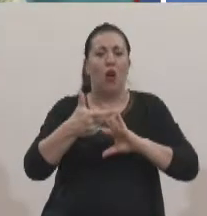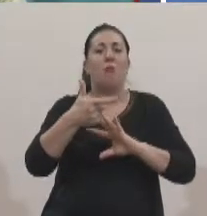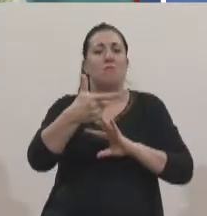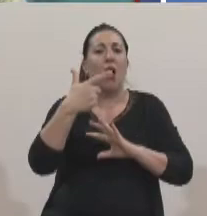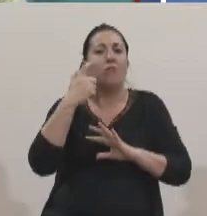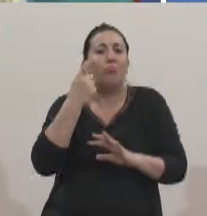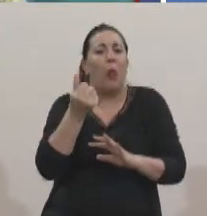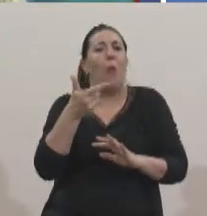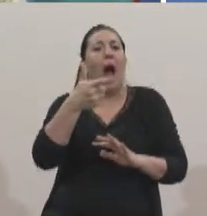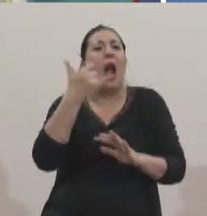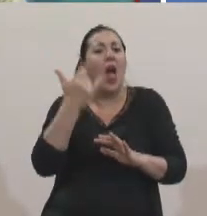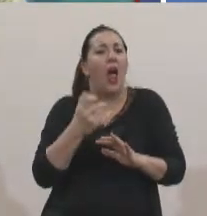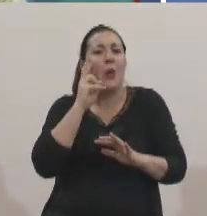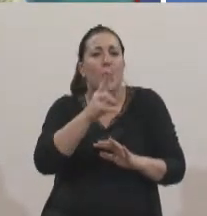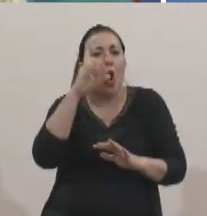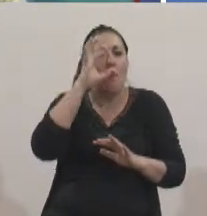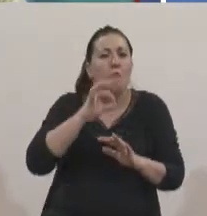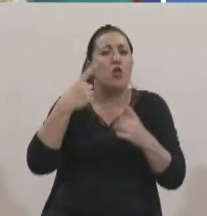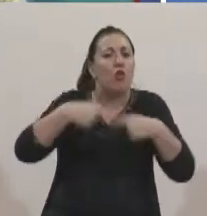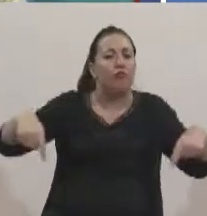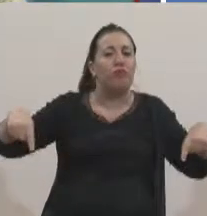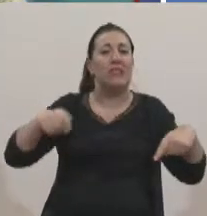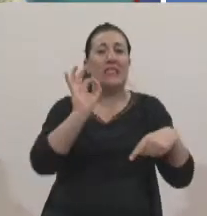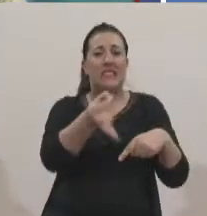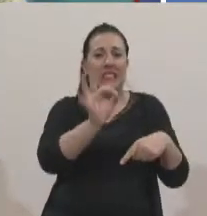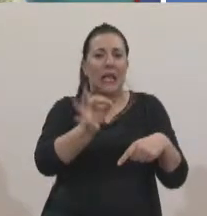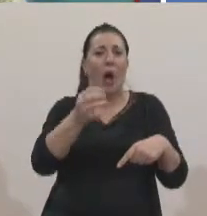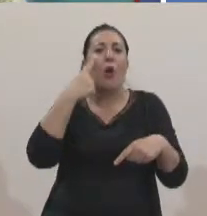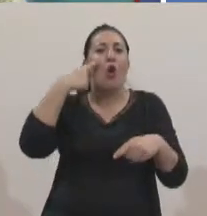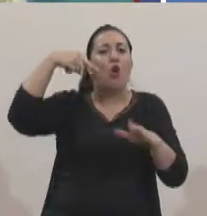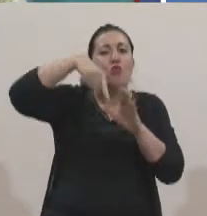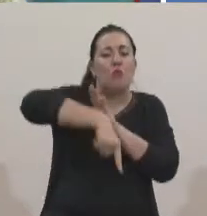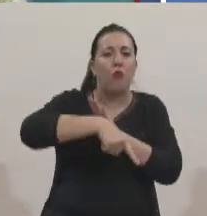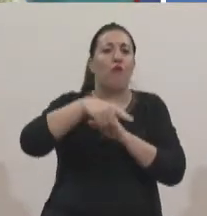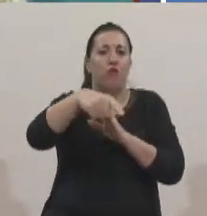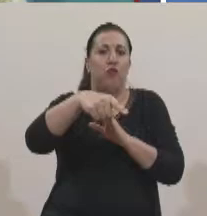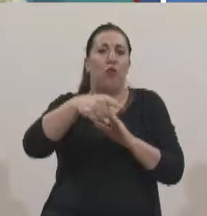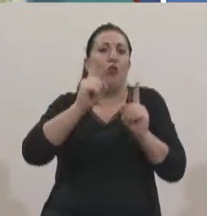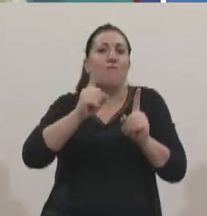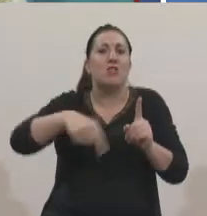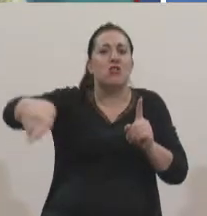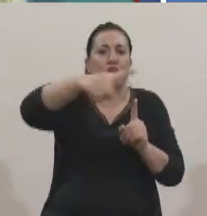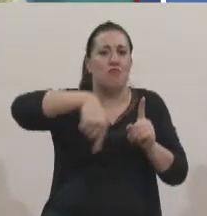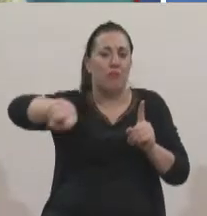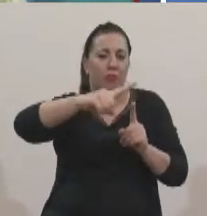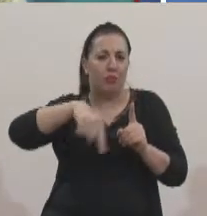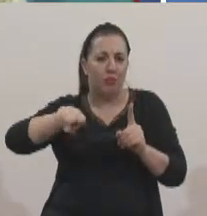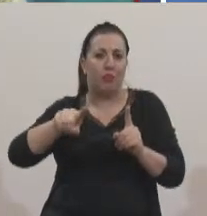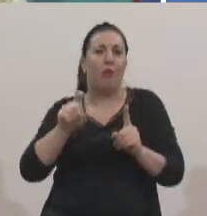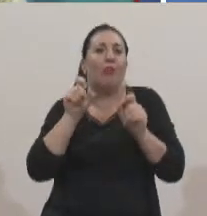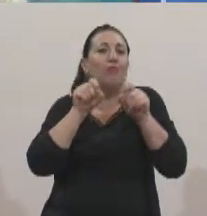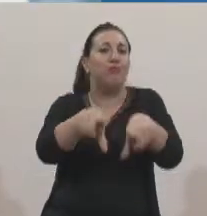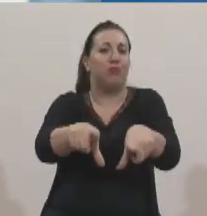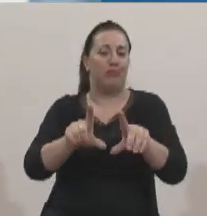al proyecto. Y sabiendo, conociendo el mundo real, porque hace tiempo que lo vienen, que